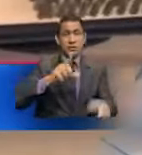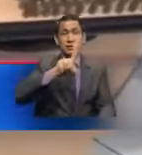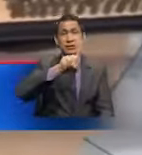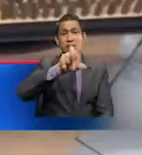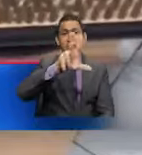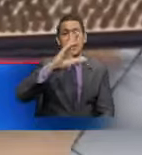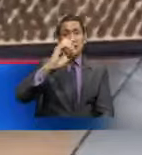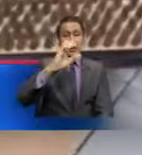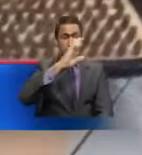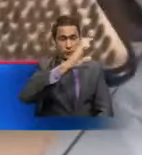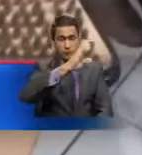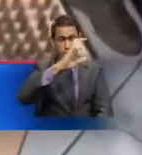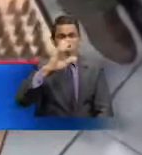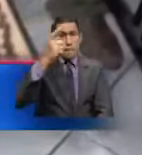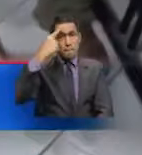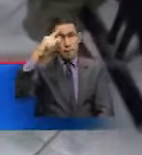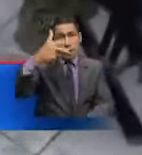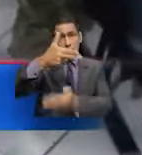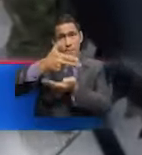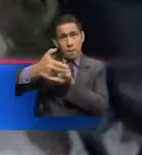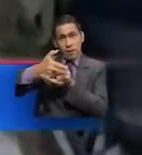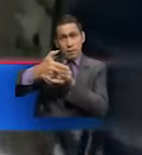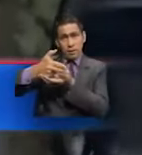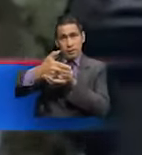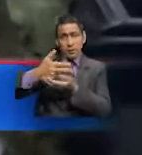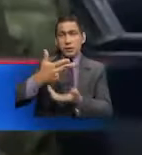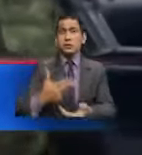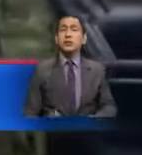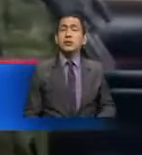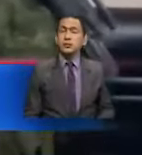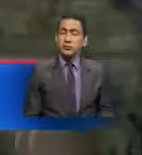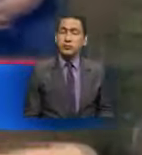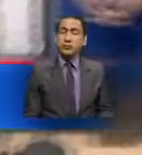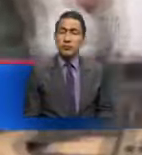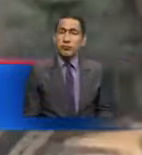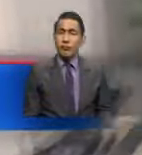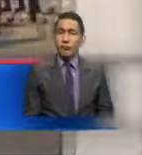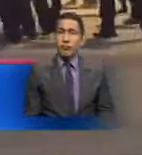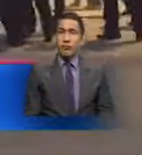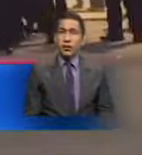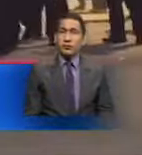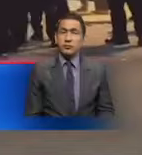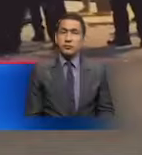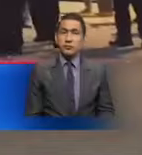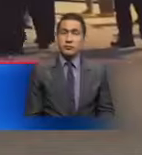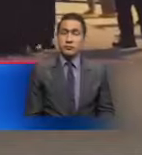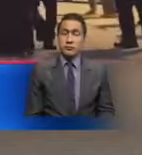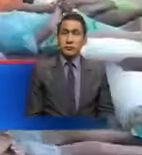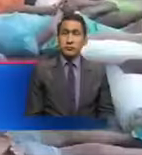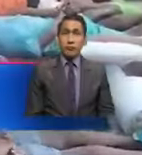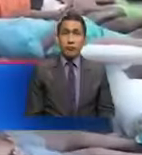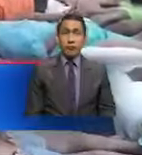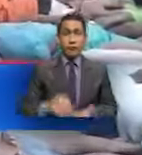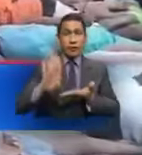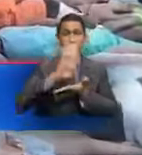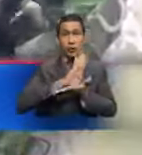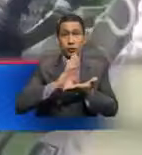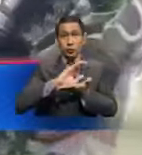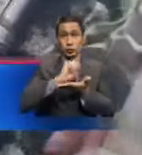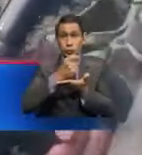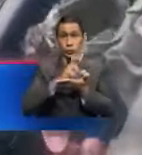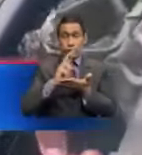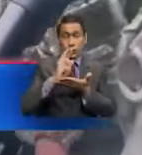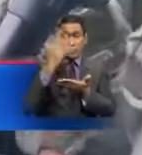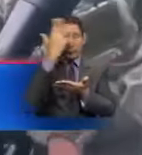130 cartuchos calibre 5.56 y 9 milímetros. En los barrios del sur de la ciudad de Esmeraldas, los